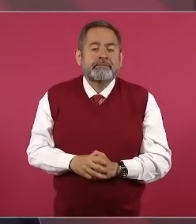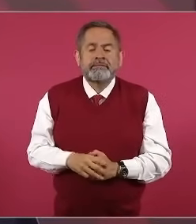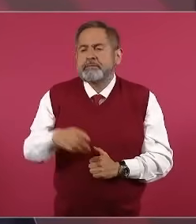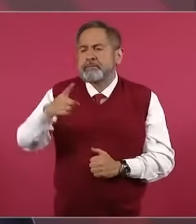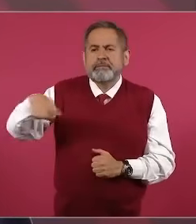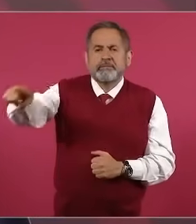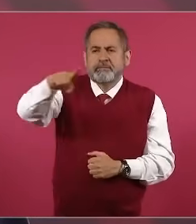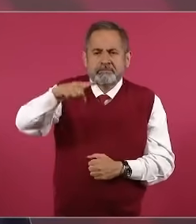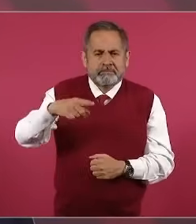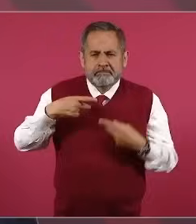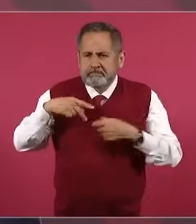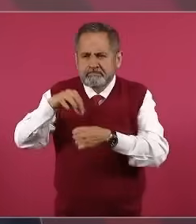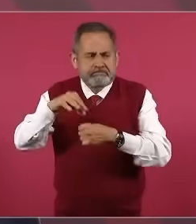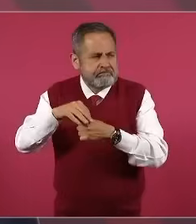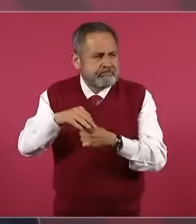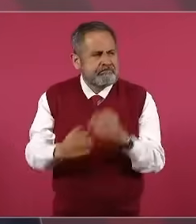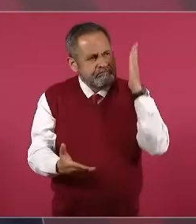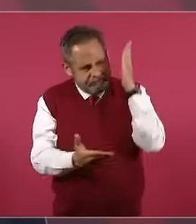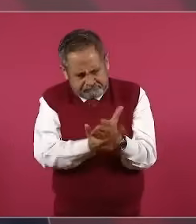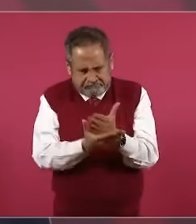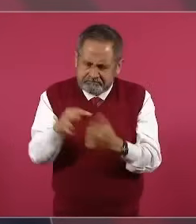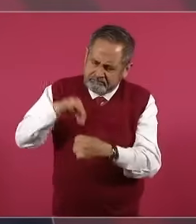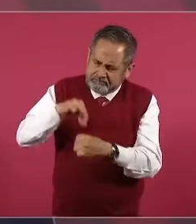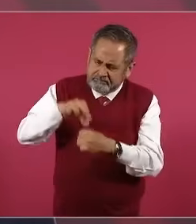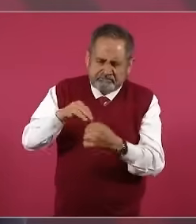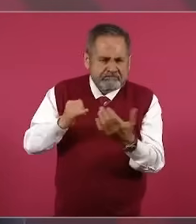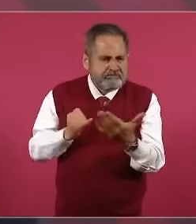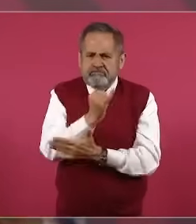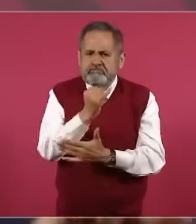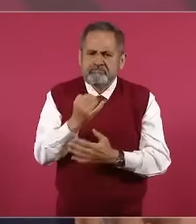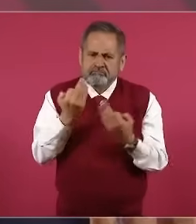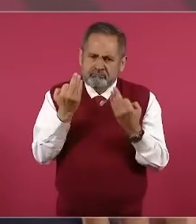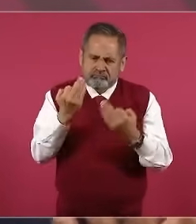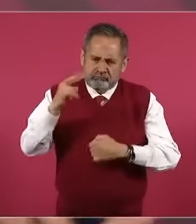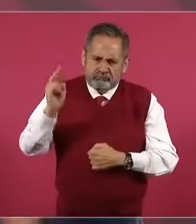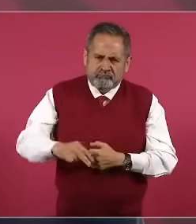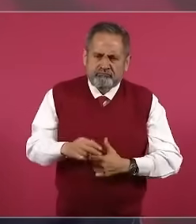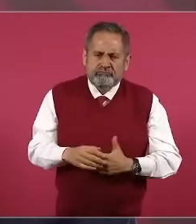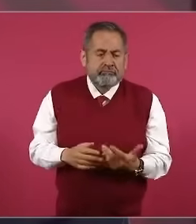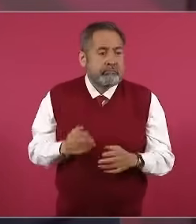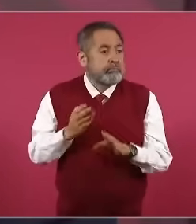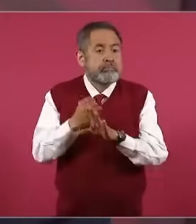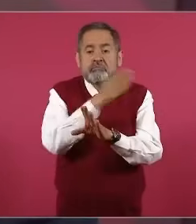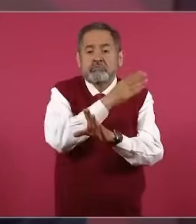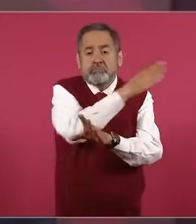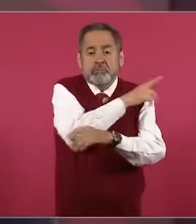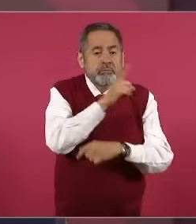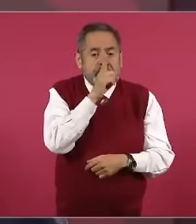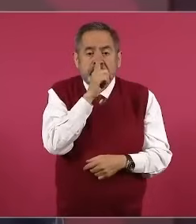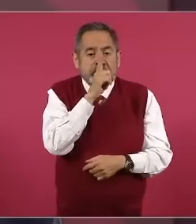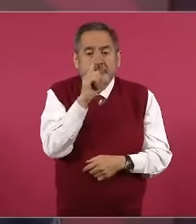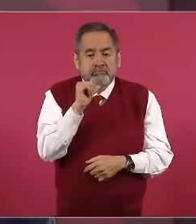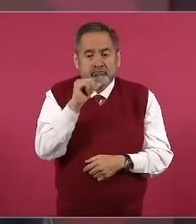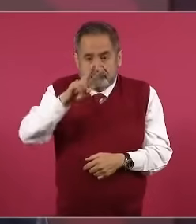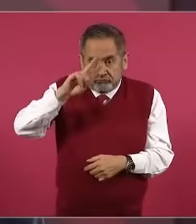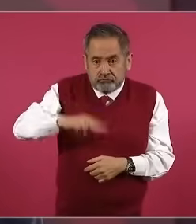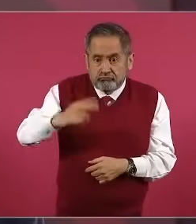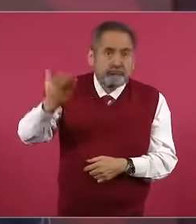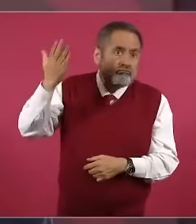realidad la democracia, porque no había democracia en sentido estricto,